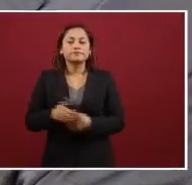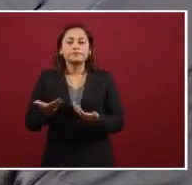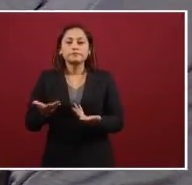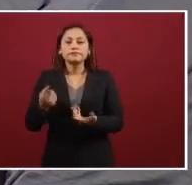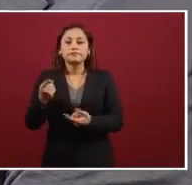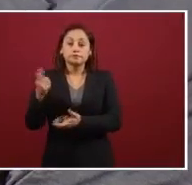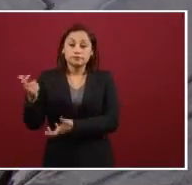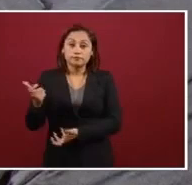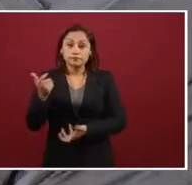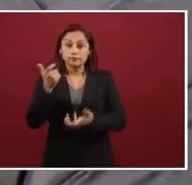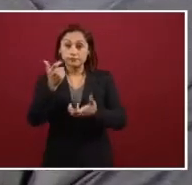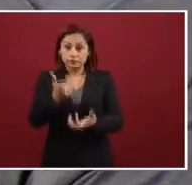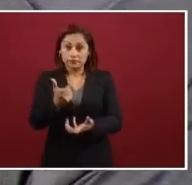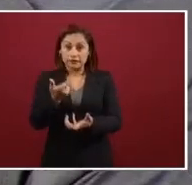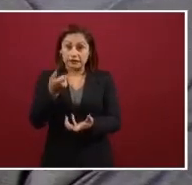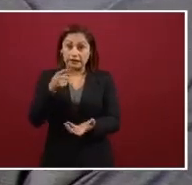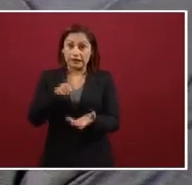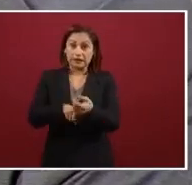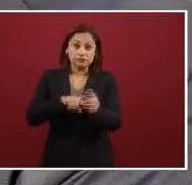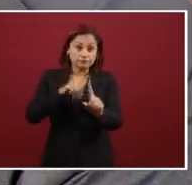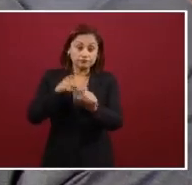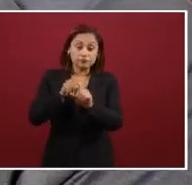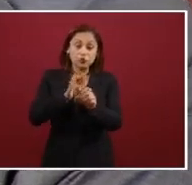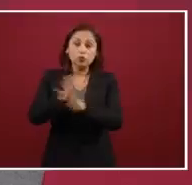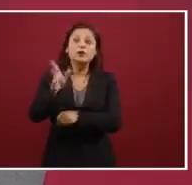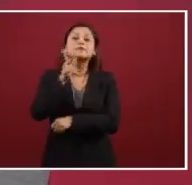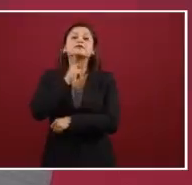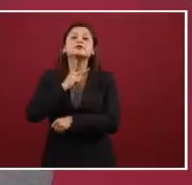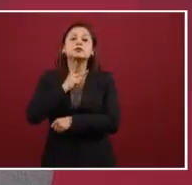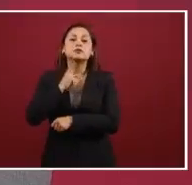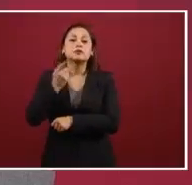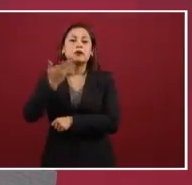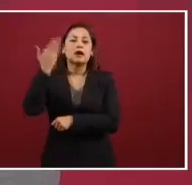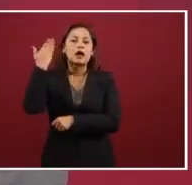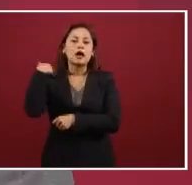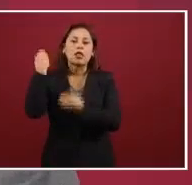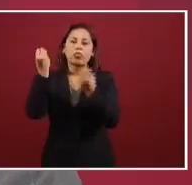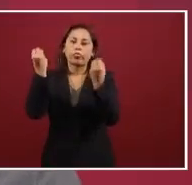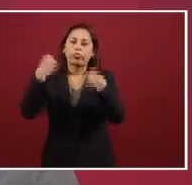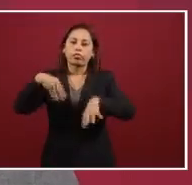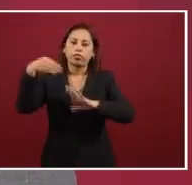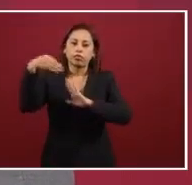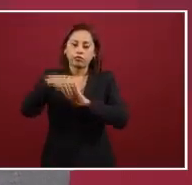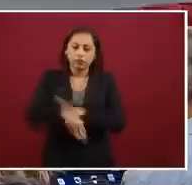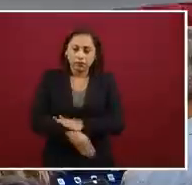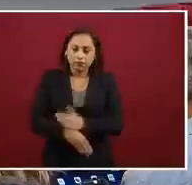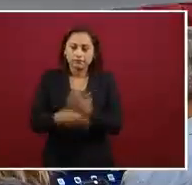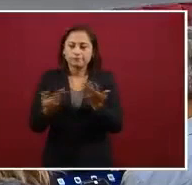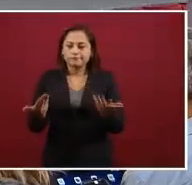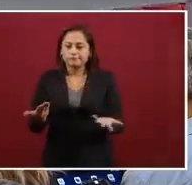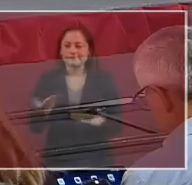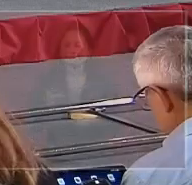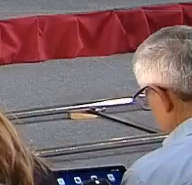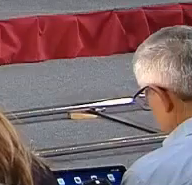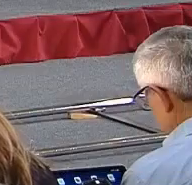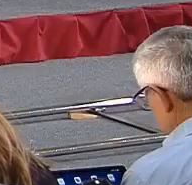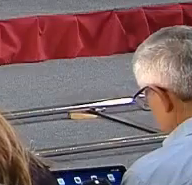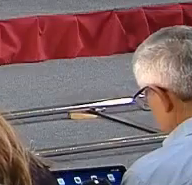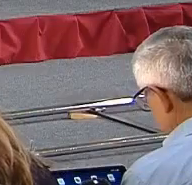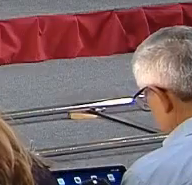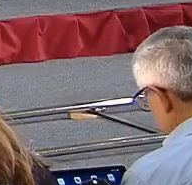proveniente del petróleo, y eso se cayó en este último